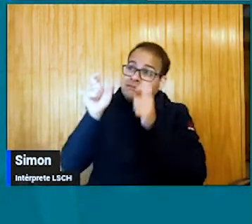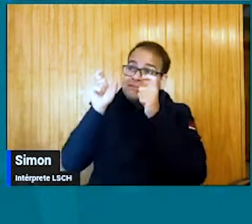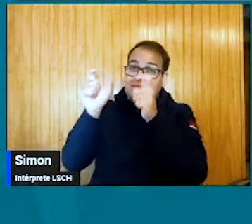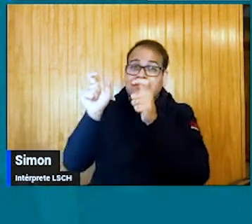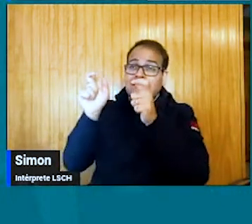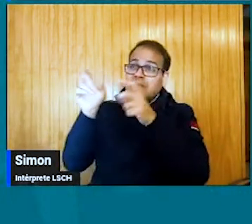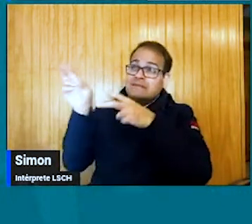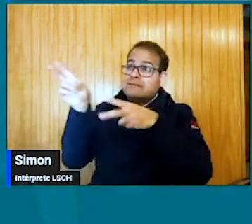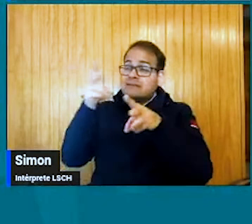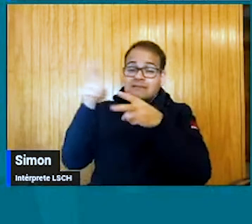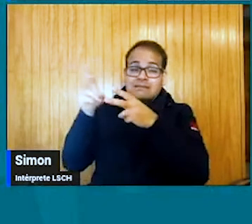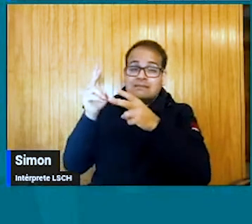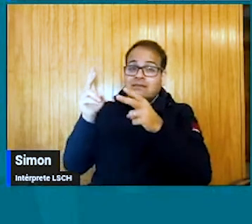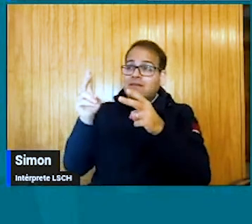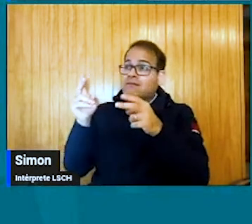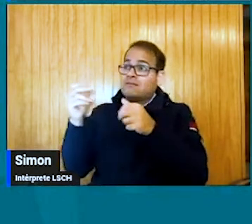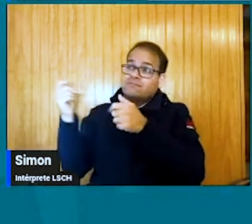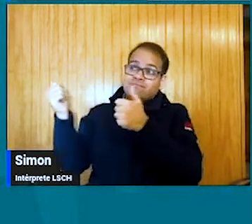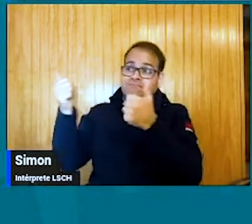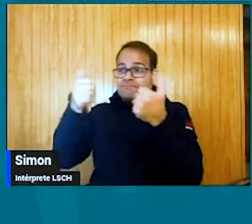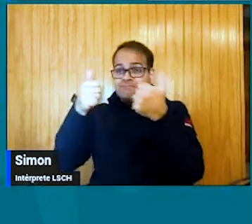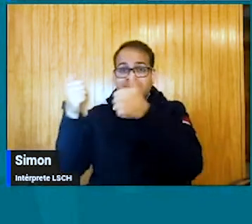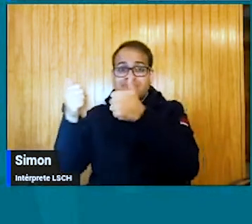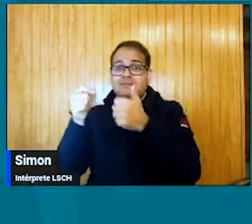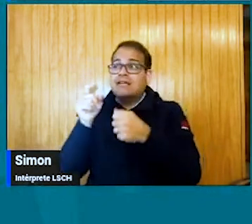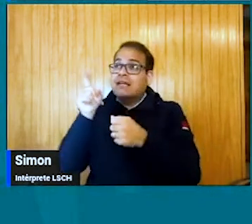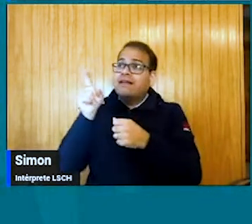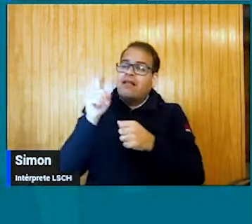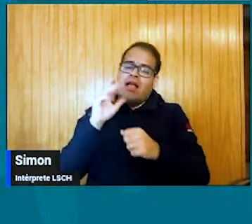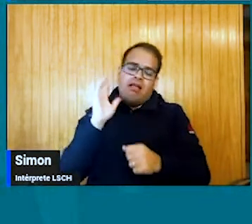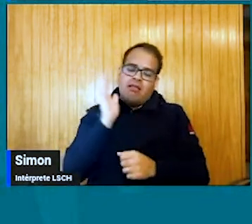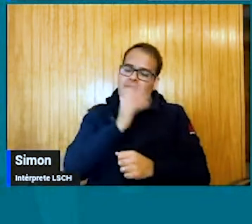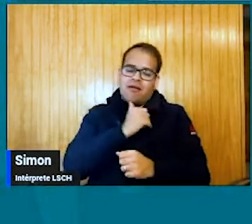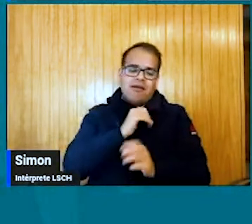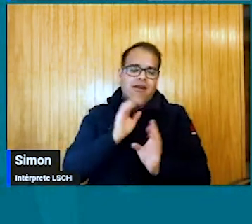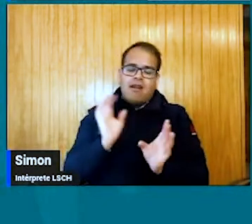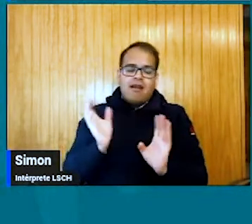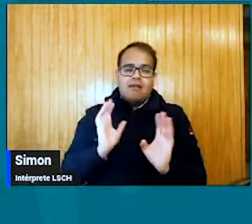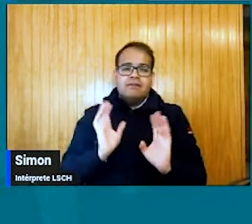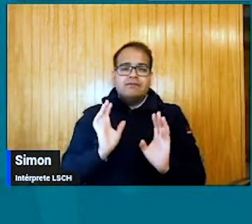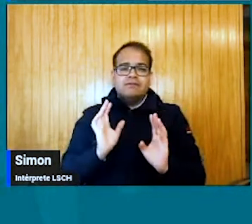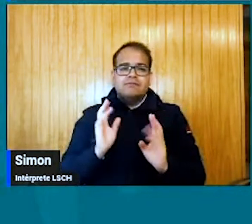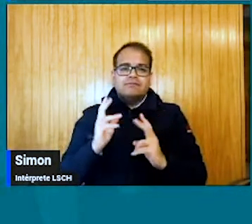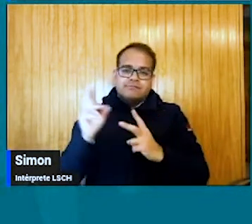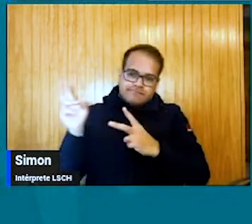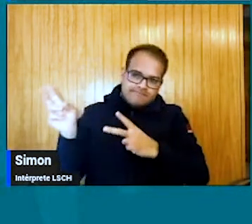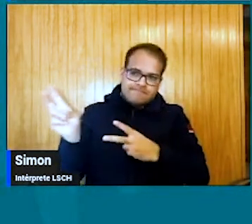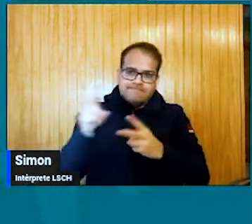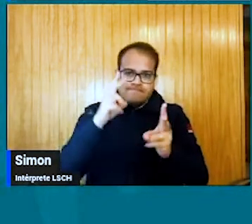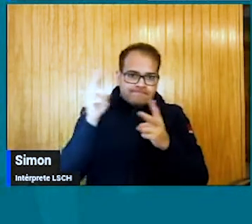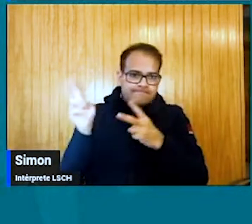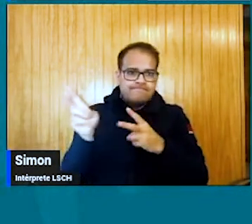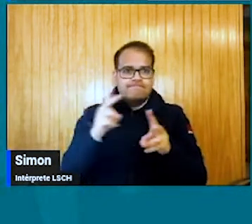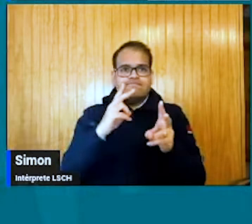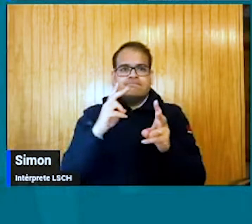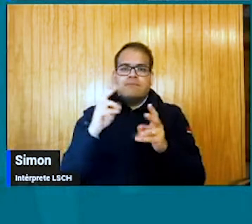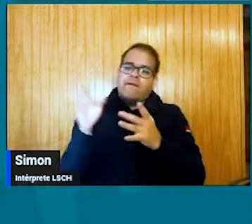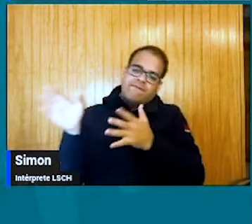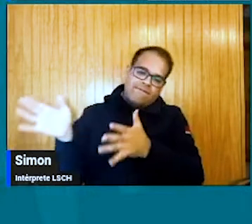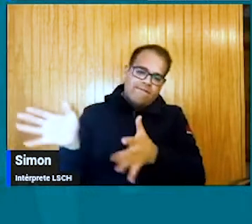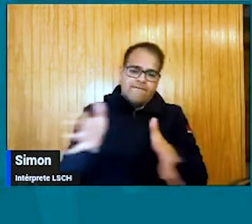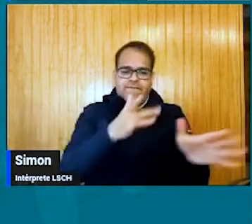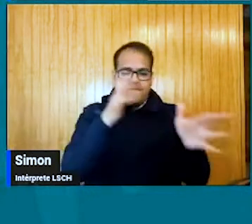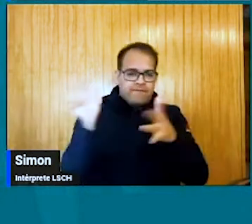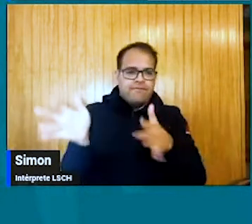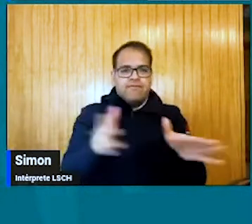naturaleza, la máquina de viento no está haciendo nada. El viento está llevándose la helada de todas maneras. Por lo